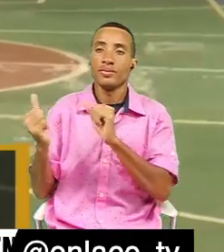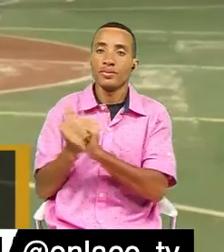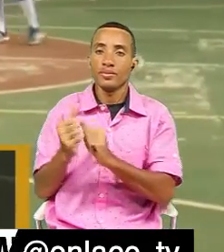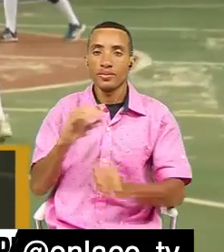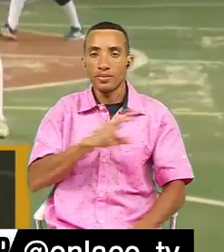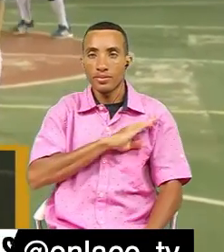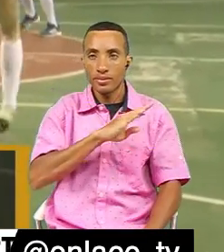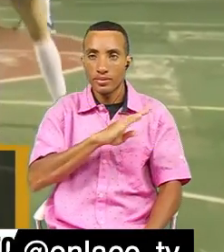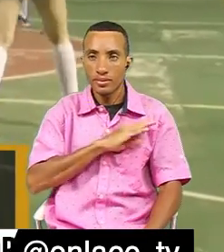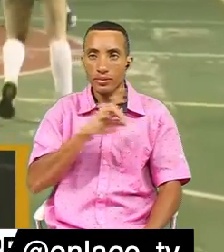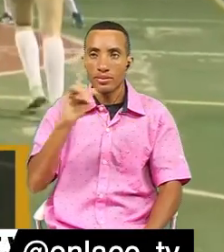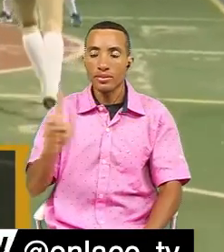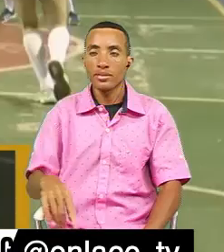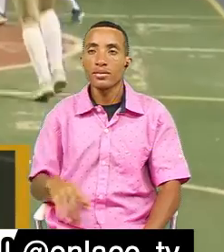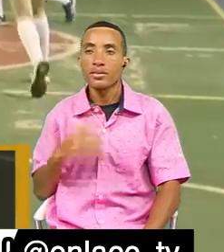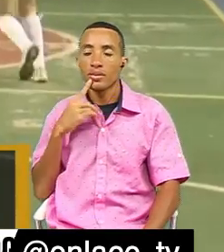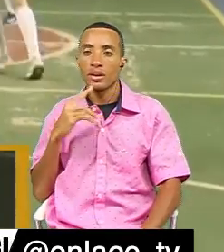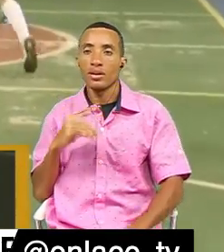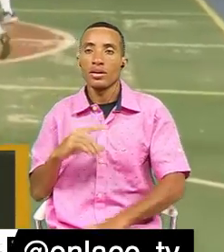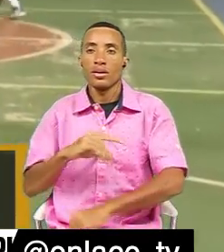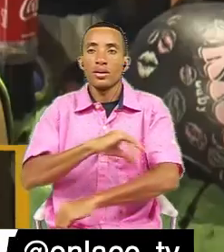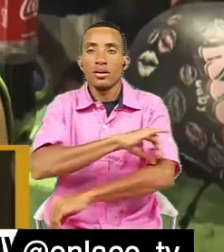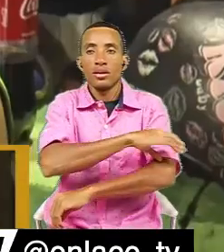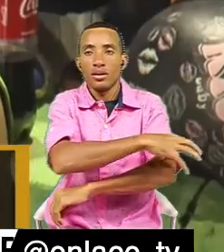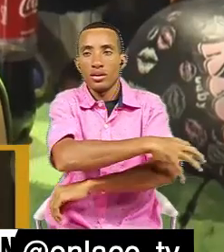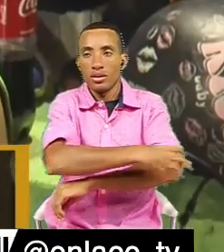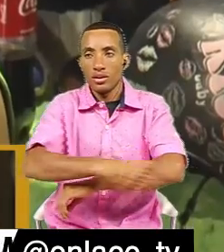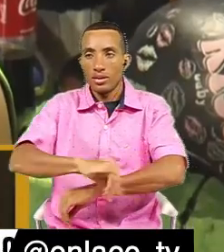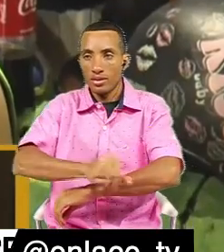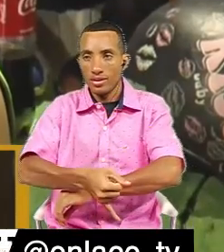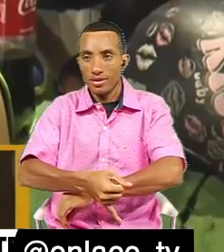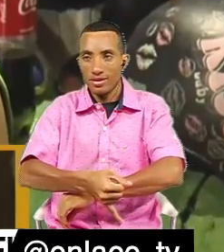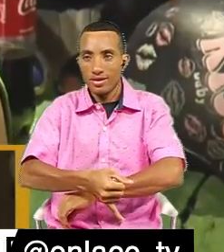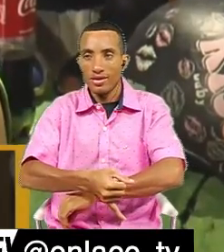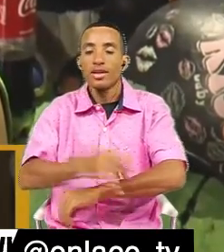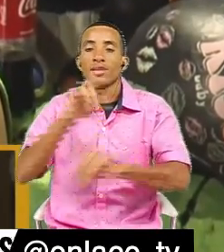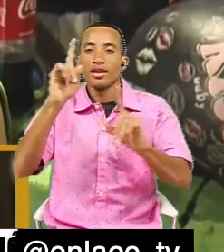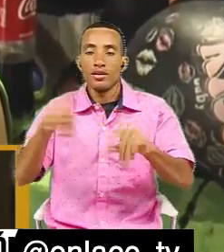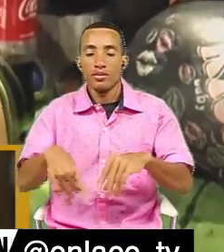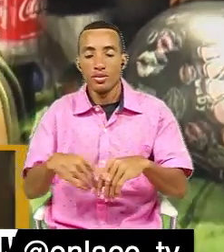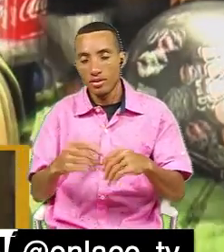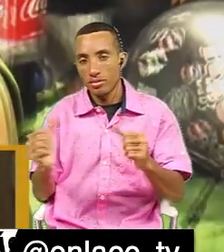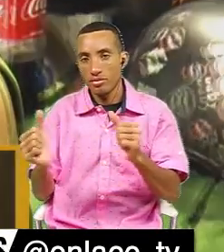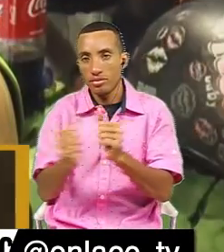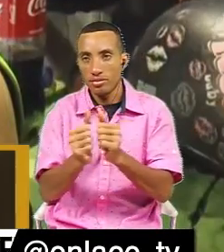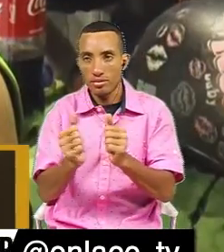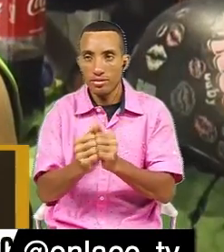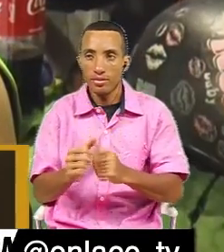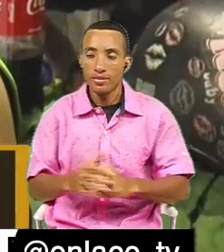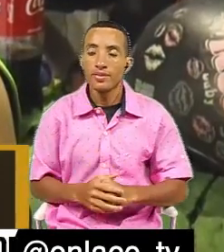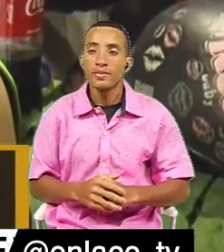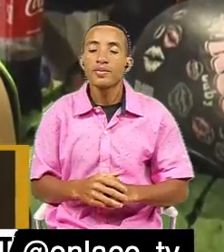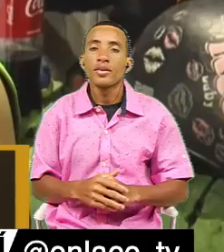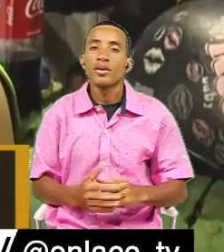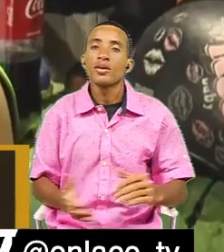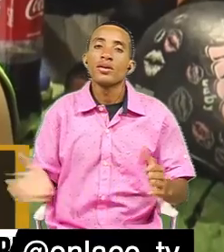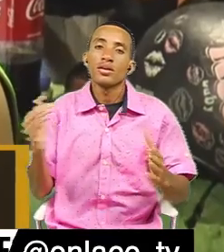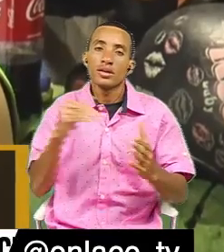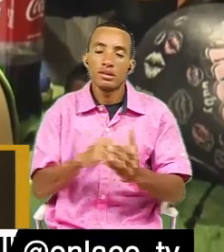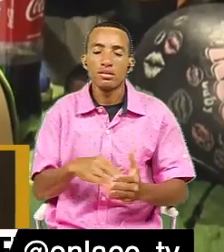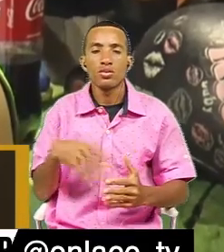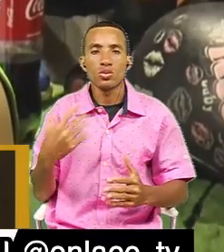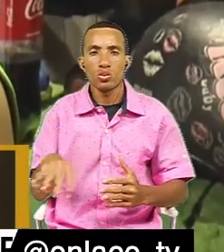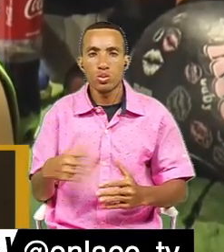y de Cristian Yuleado que se pudo hacer este evento tan espectacular para toda la familia que nos gusta el voleibol. Sí, se ha retomado bastante ese deporte